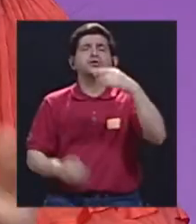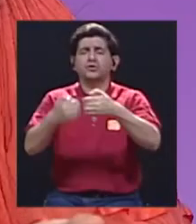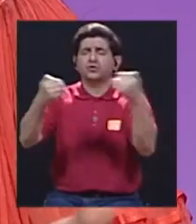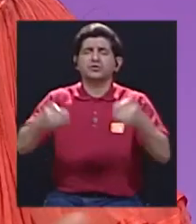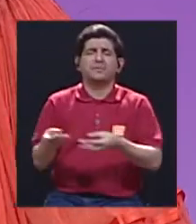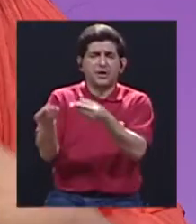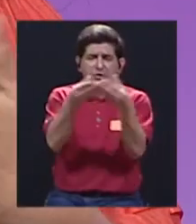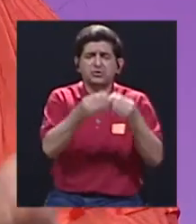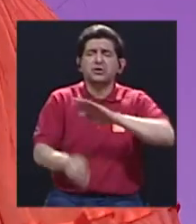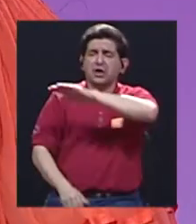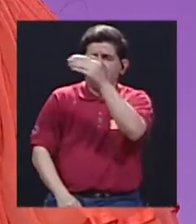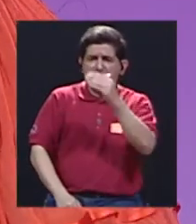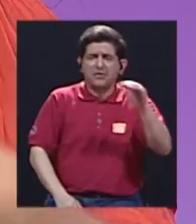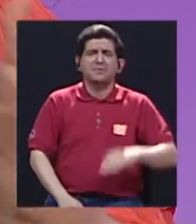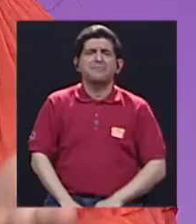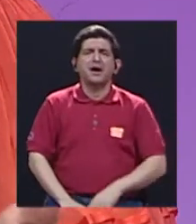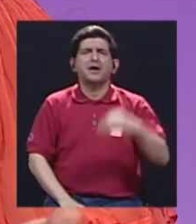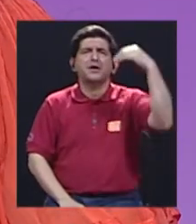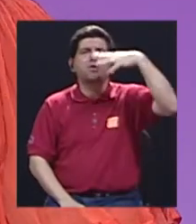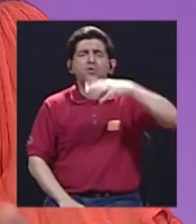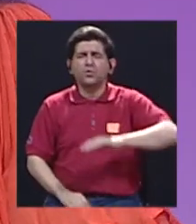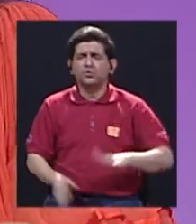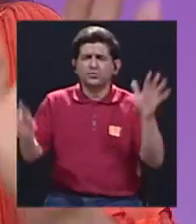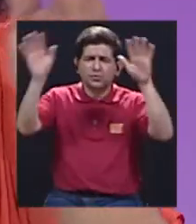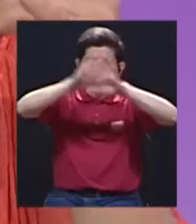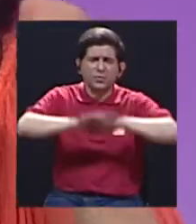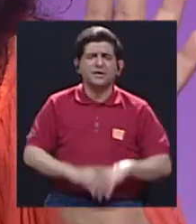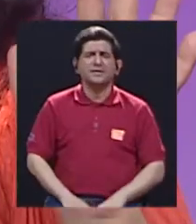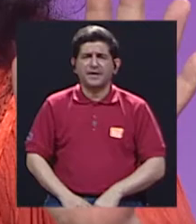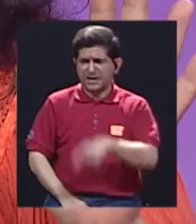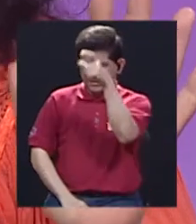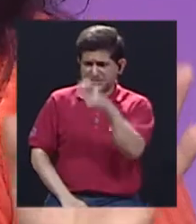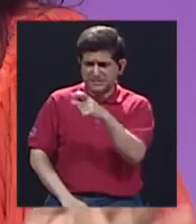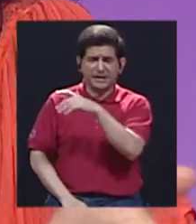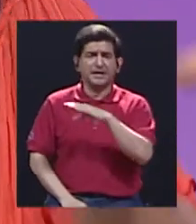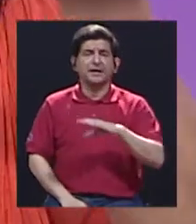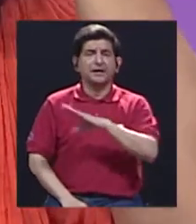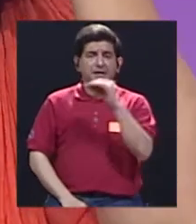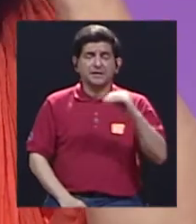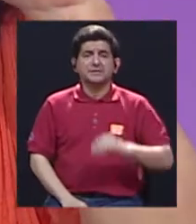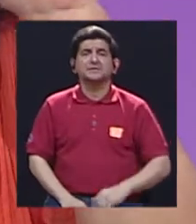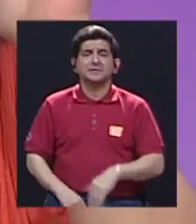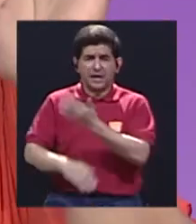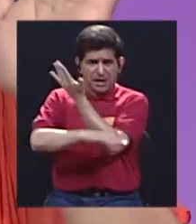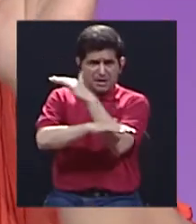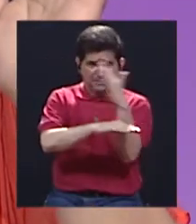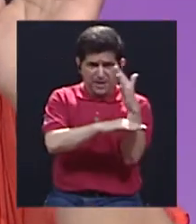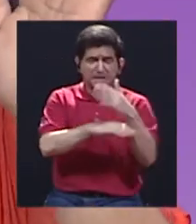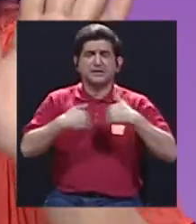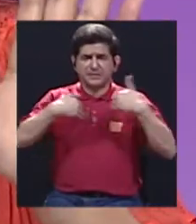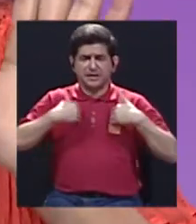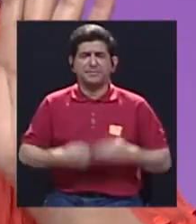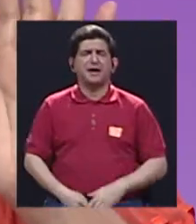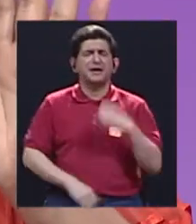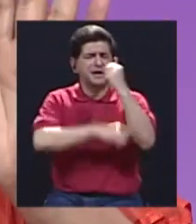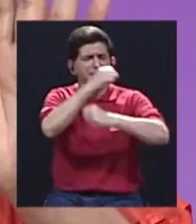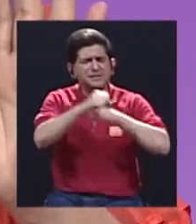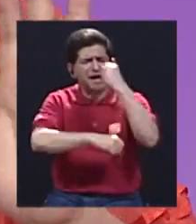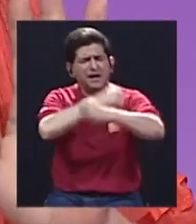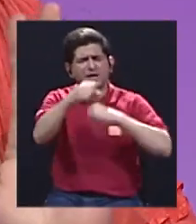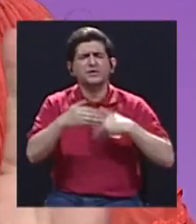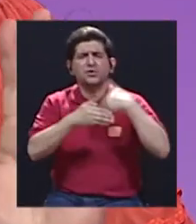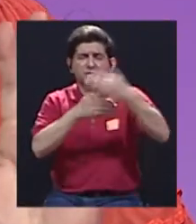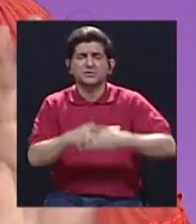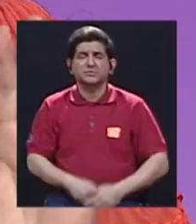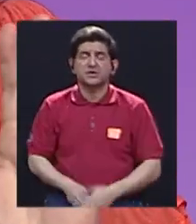separó las tierras de las aguas la luz la oscuridad los animales las plantas y creó a hombre y muchísimos años después por petición del